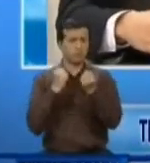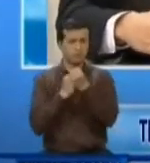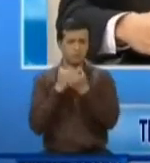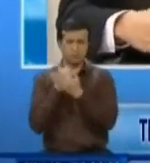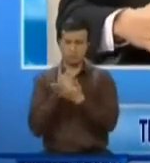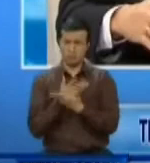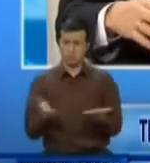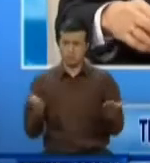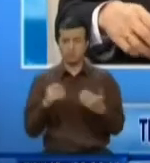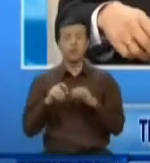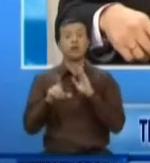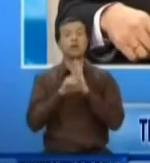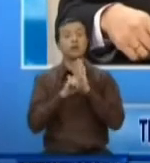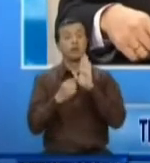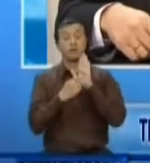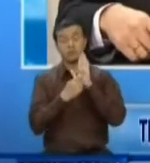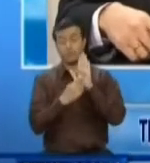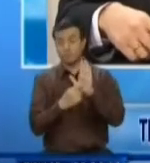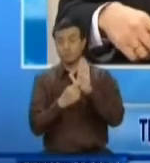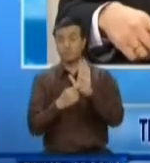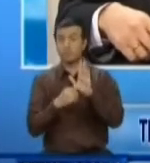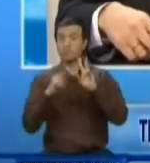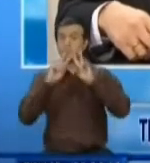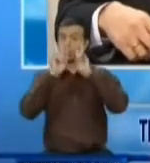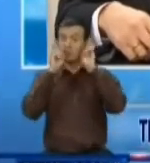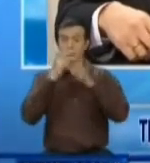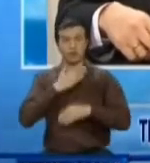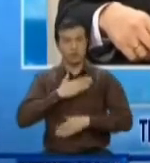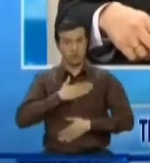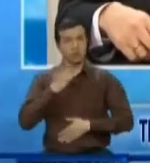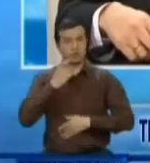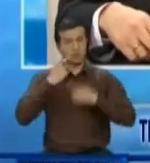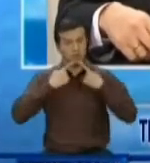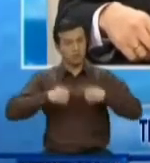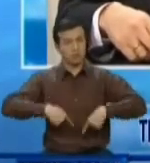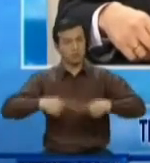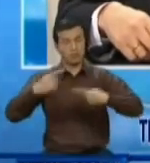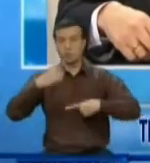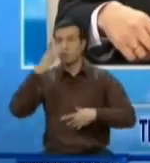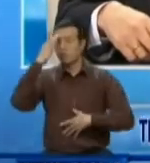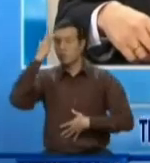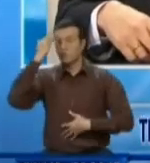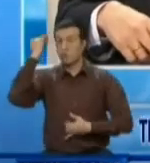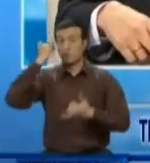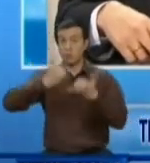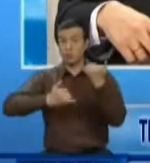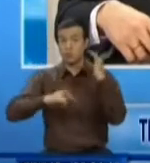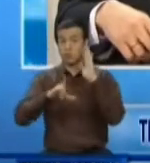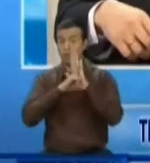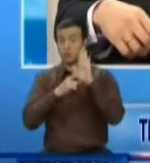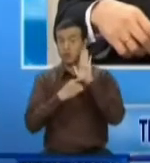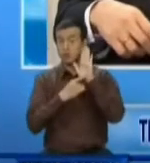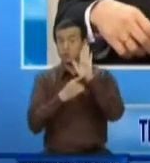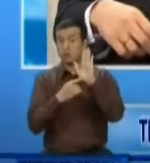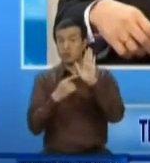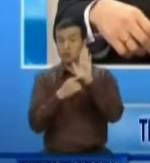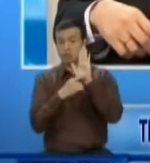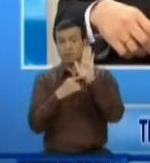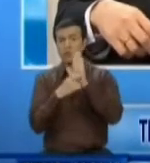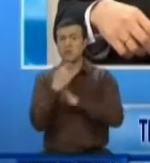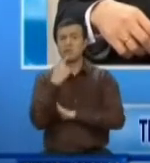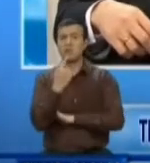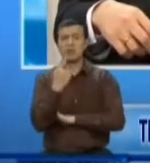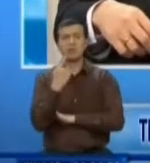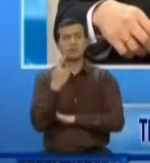den las obras pero dentro de esta ley carlos hay una hay un tema que no me puedo dejar de referir y que es que al final de la ley se introduce una